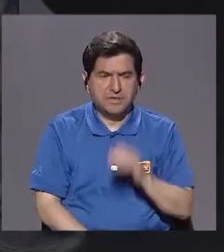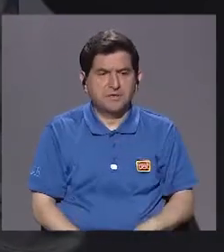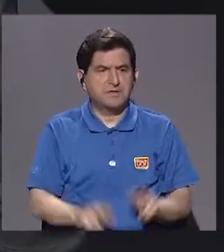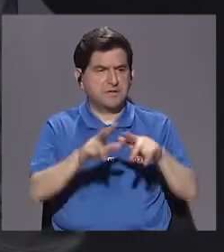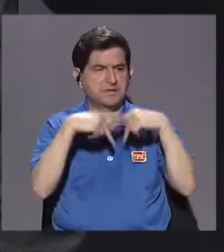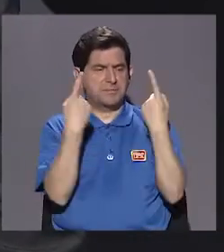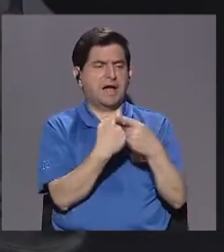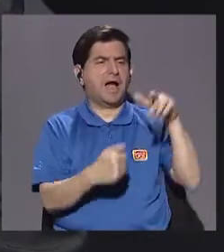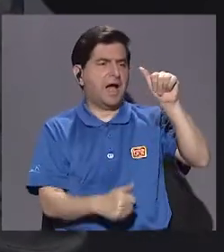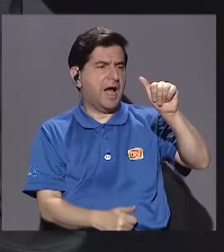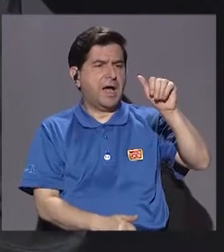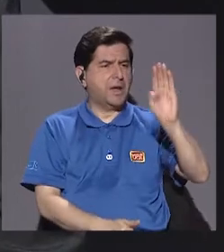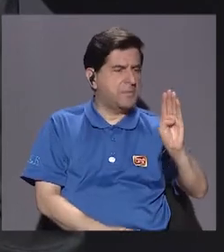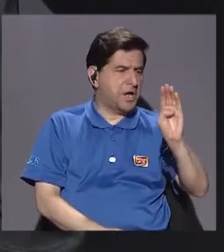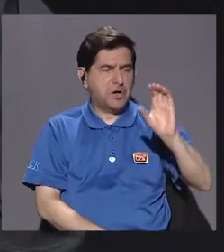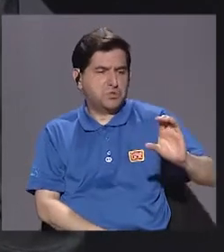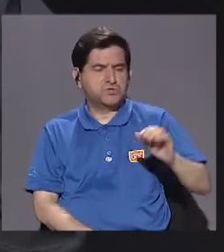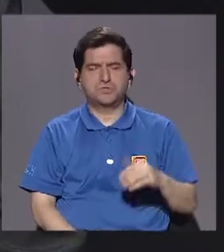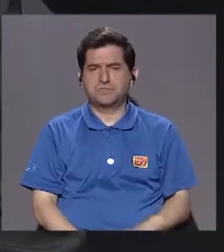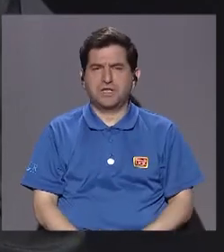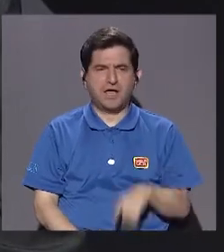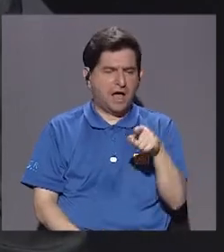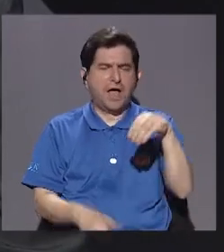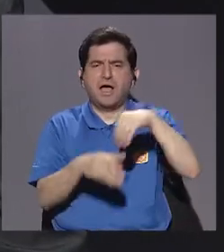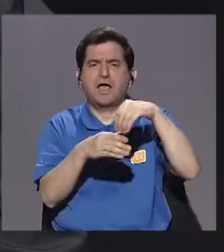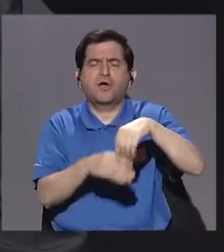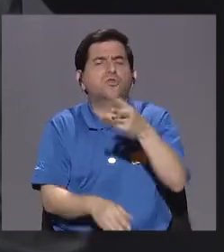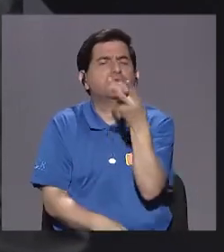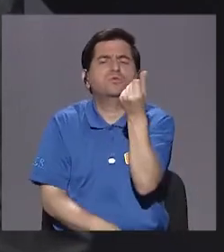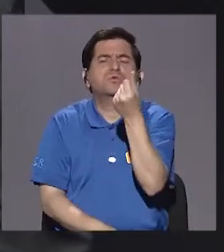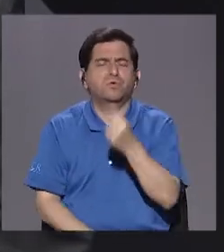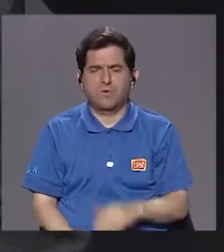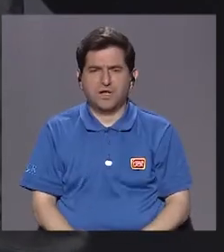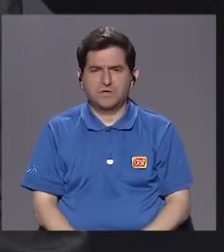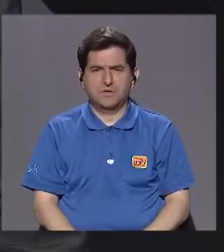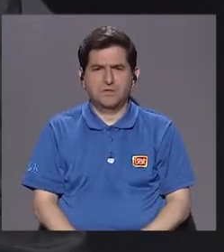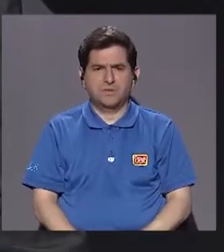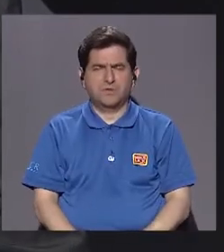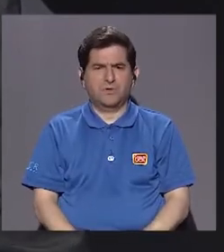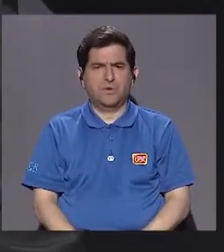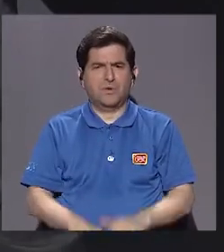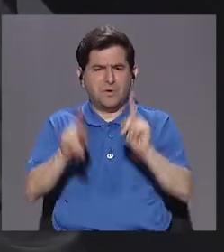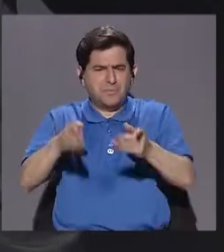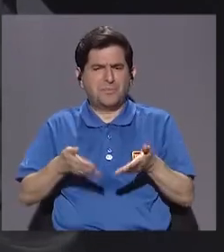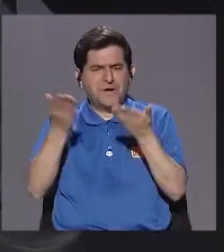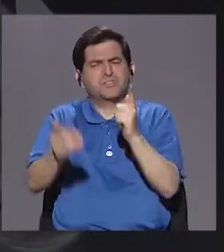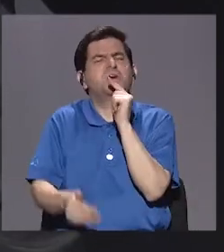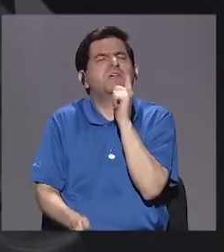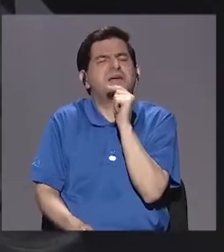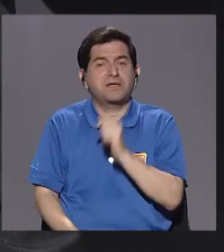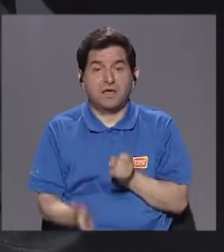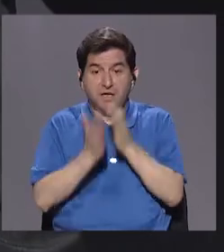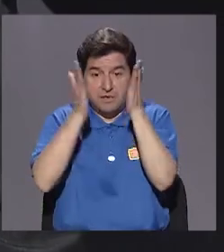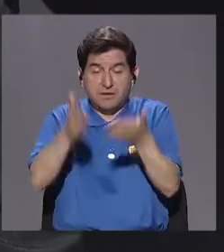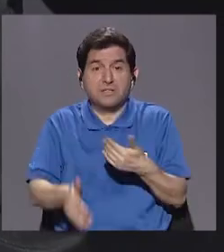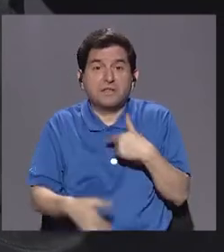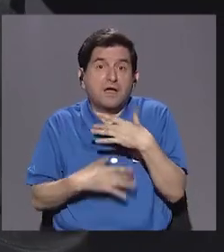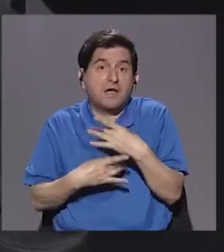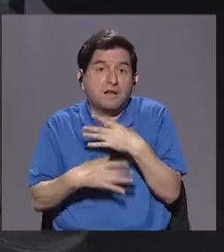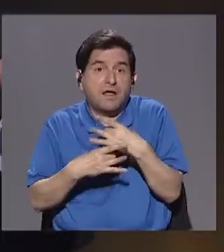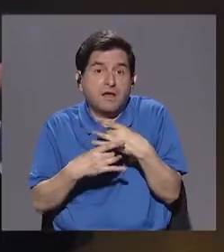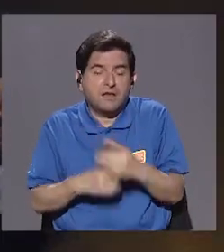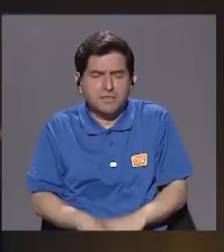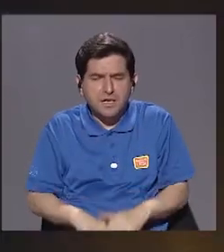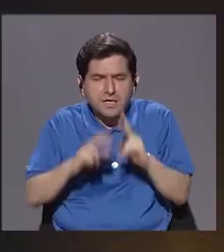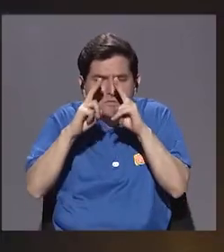a o b o c cuanto han recibido en contribuciones quienes han dado esas contribuciones es un investigador o alguien tiene el interés de seguir